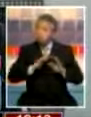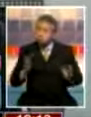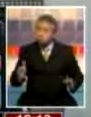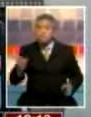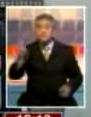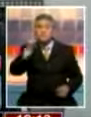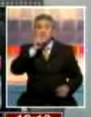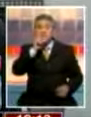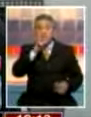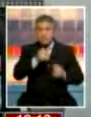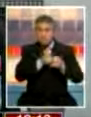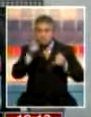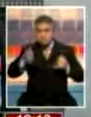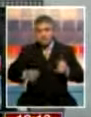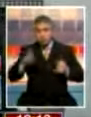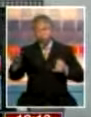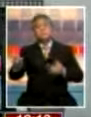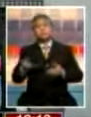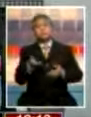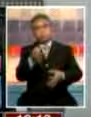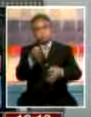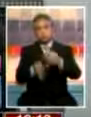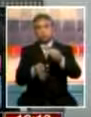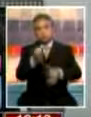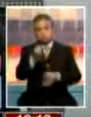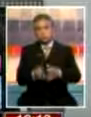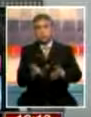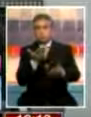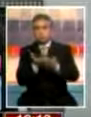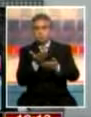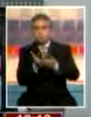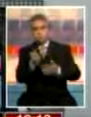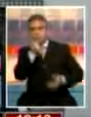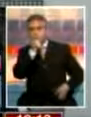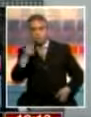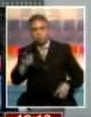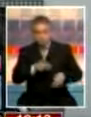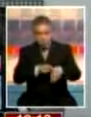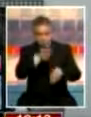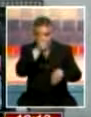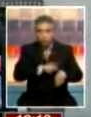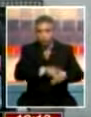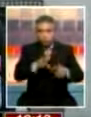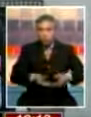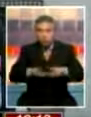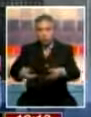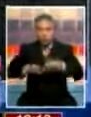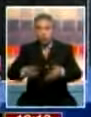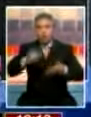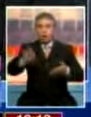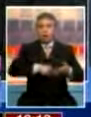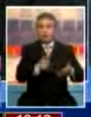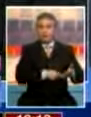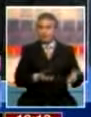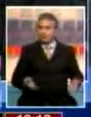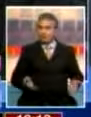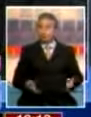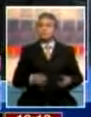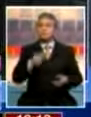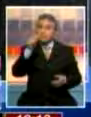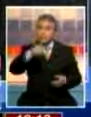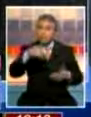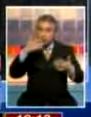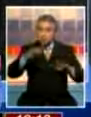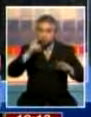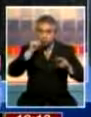día siguiente que vencía el plazo fueron denunciadas a la justicia y a las pocas horas terminaron entregando sus contratos. Una vez analizados estos contratos, eventualmente se podría